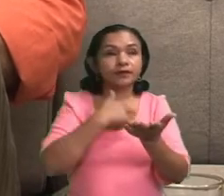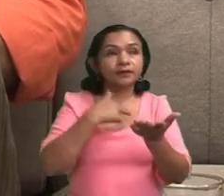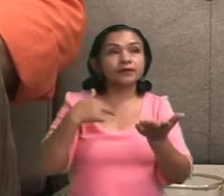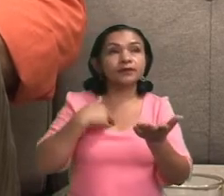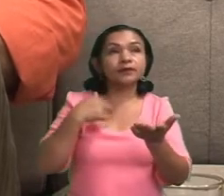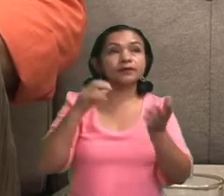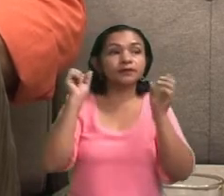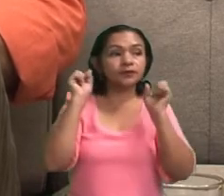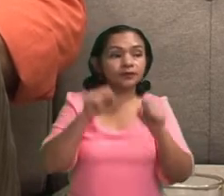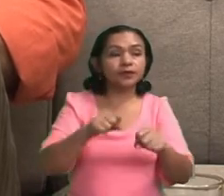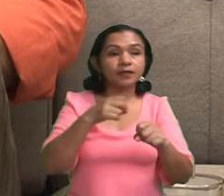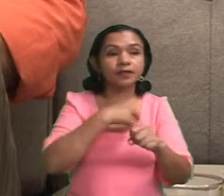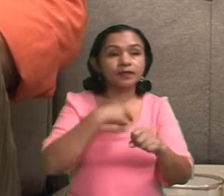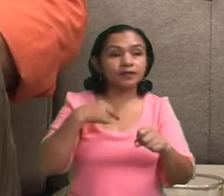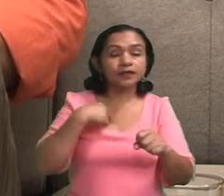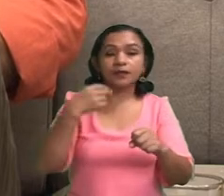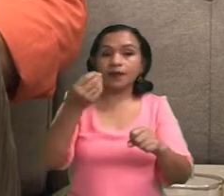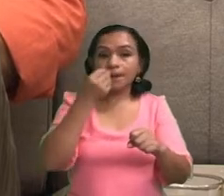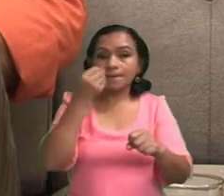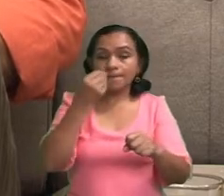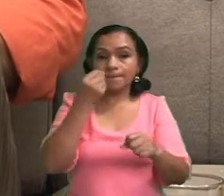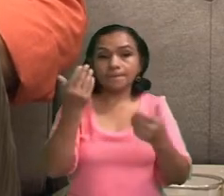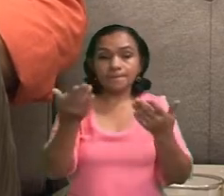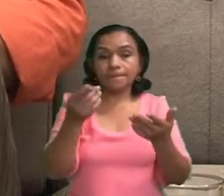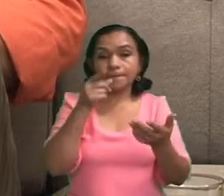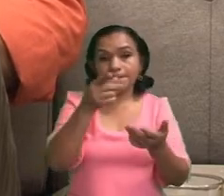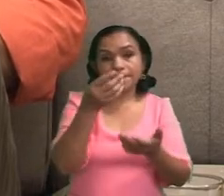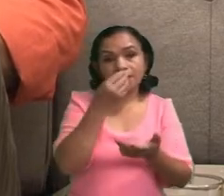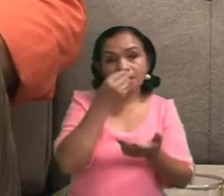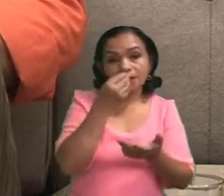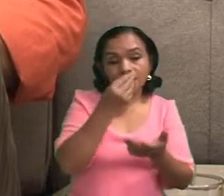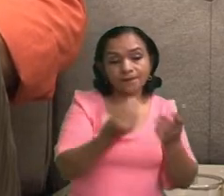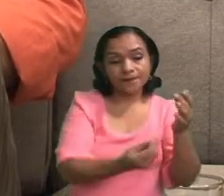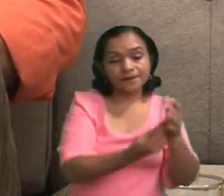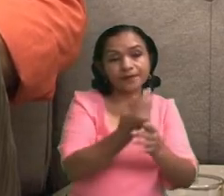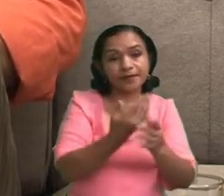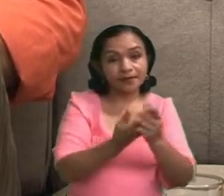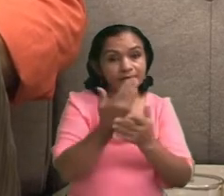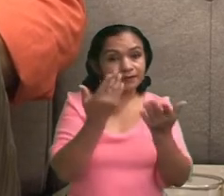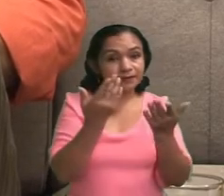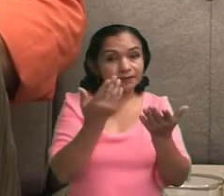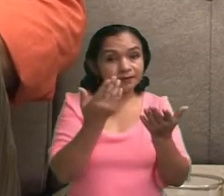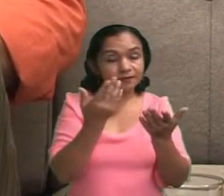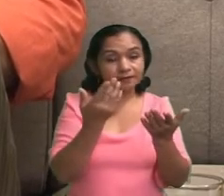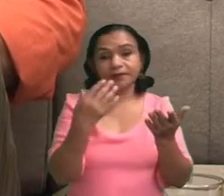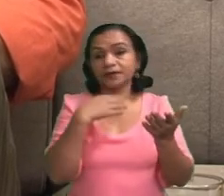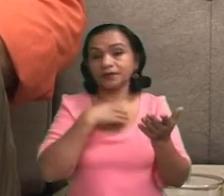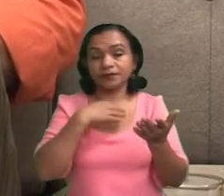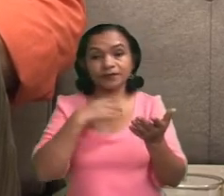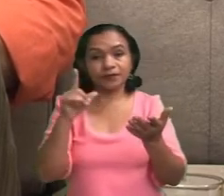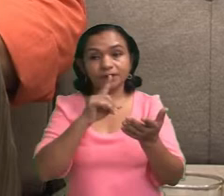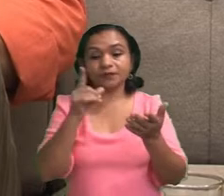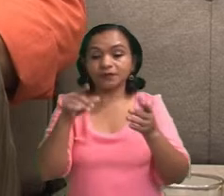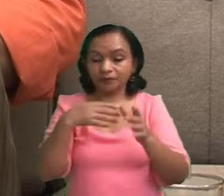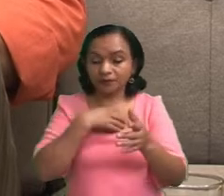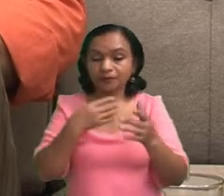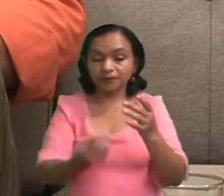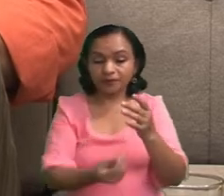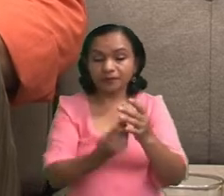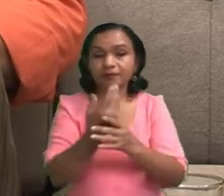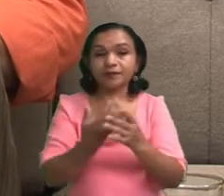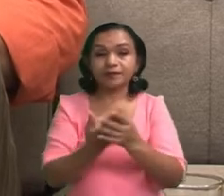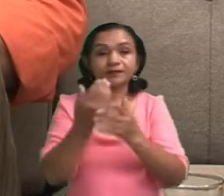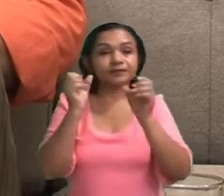vos producas lo que te comes. Si vos comes, estás seguro, pero no sos soberano si no lo producís. Claro. Entonces,